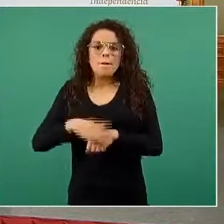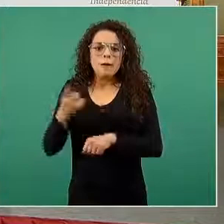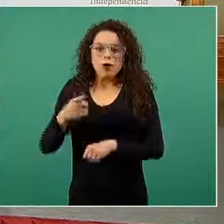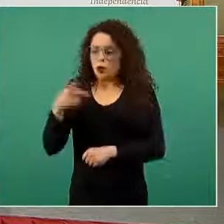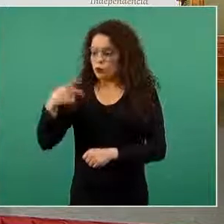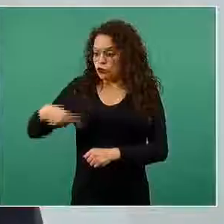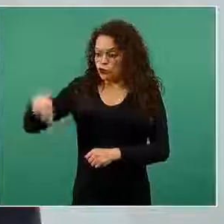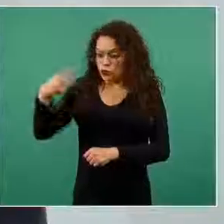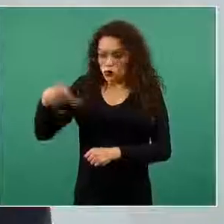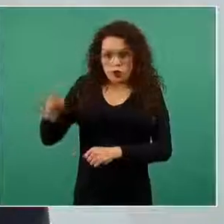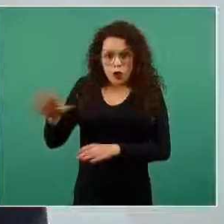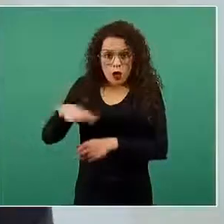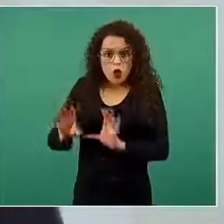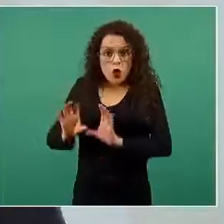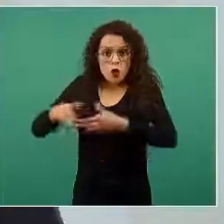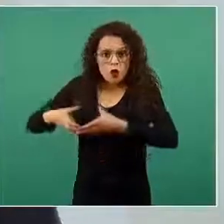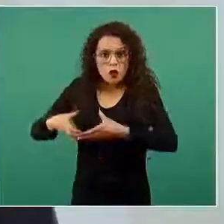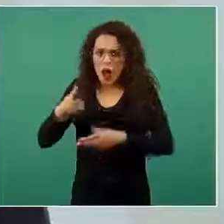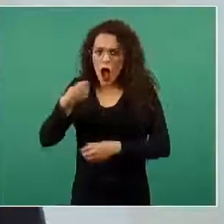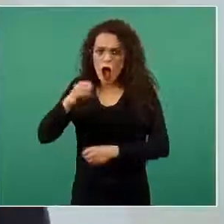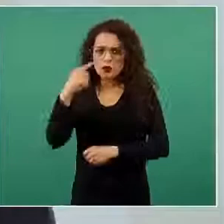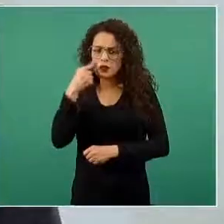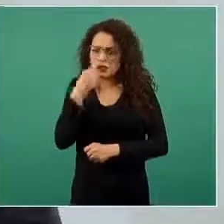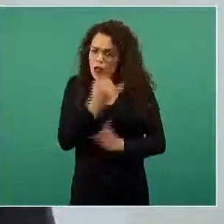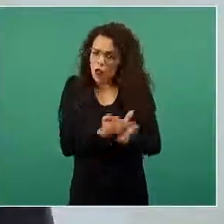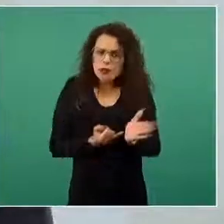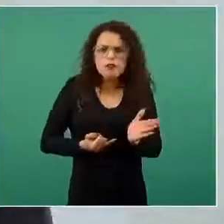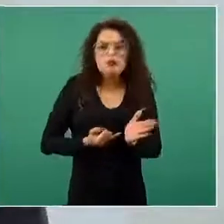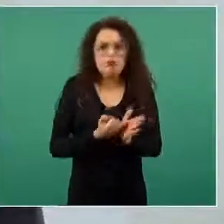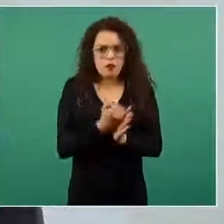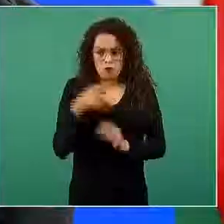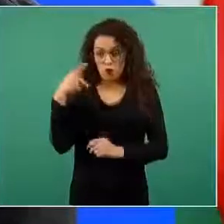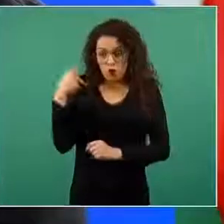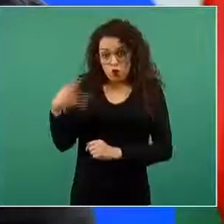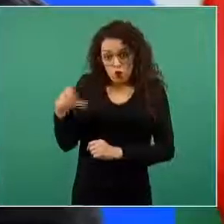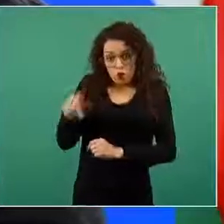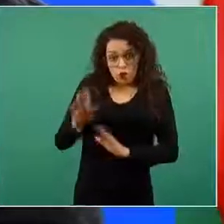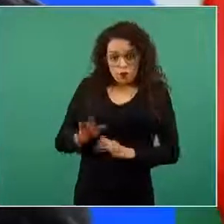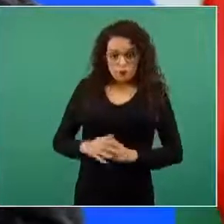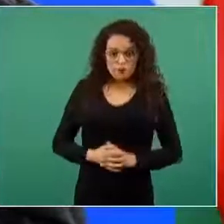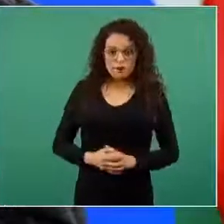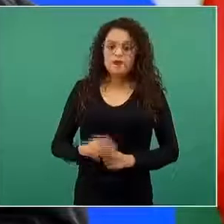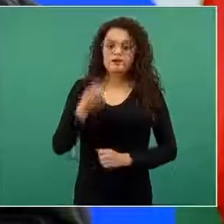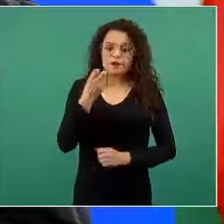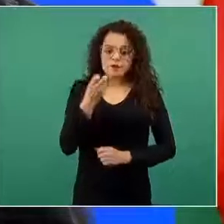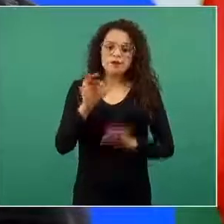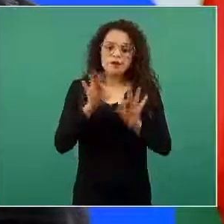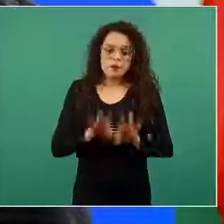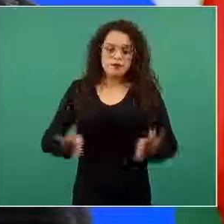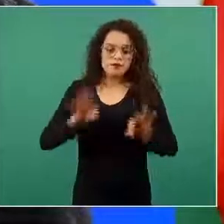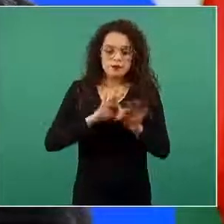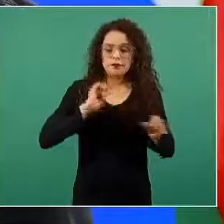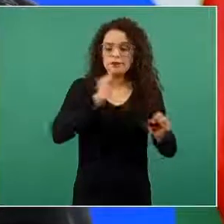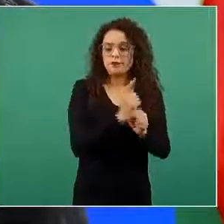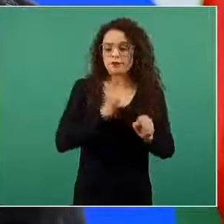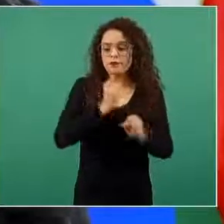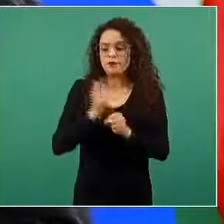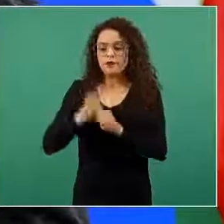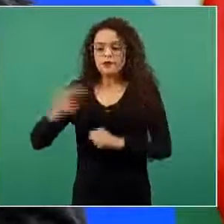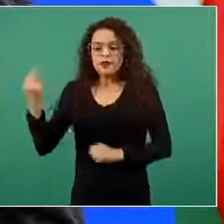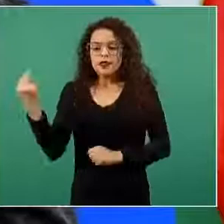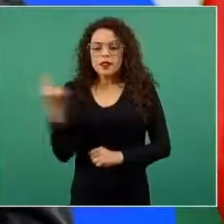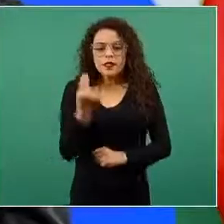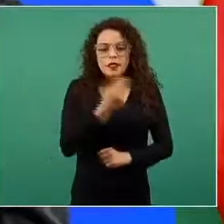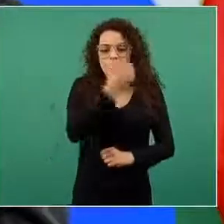comunidad. Entonces la verdad es que esto nos ha servido mucho también para ver las necesidades, nos ha abierto mucho sobre